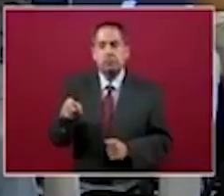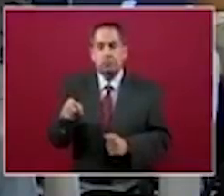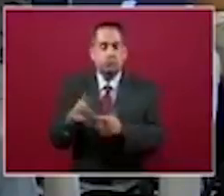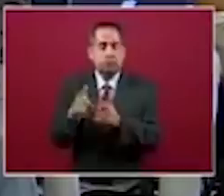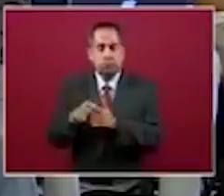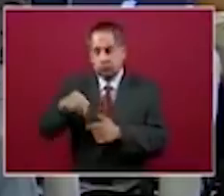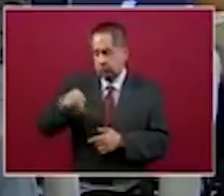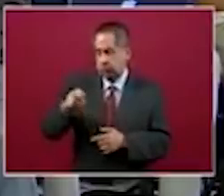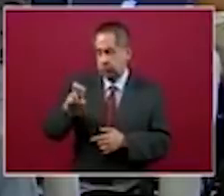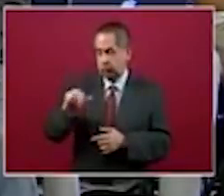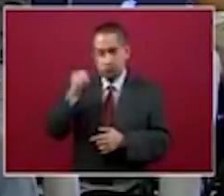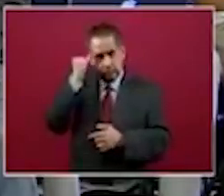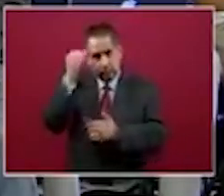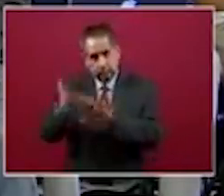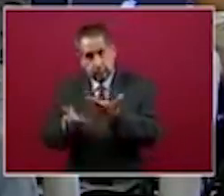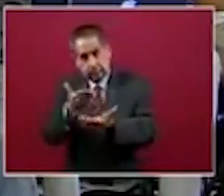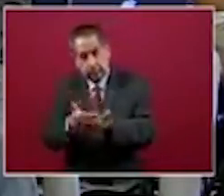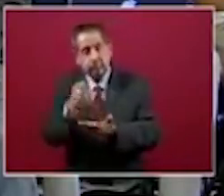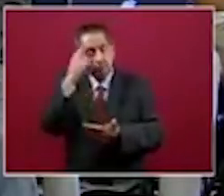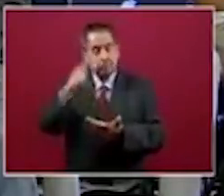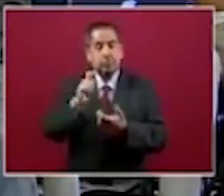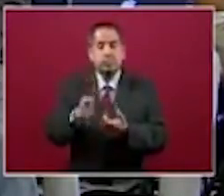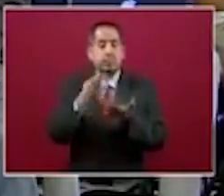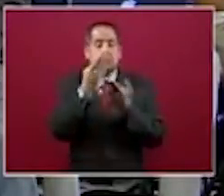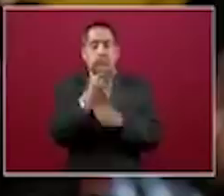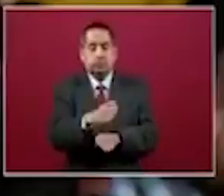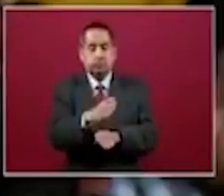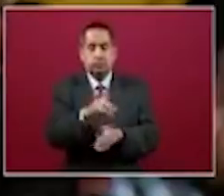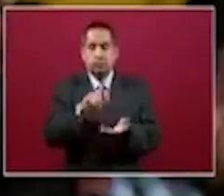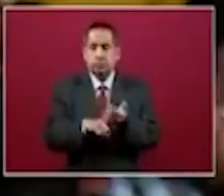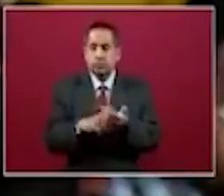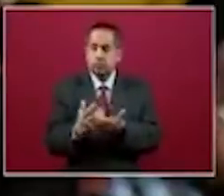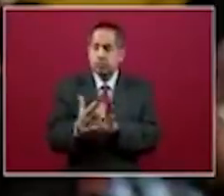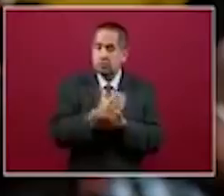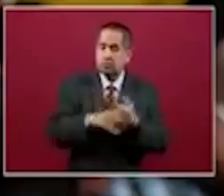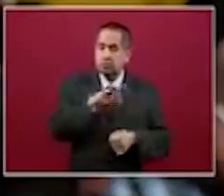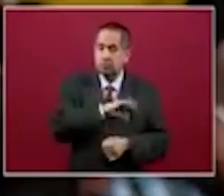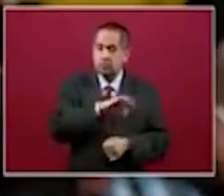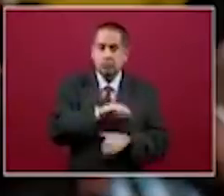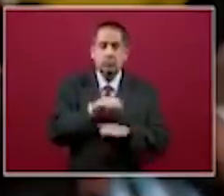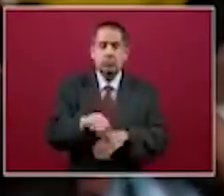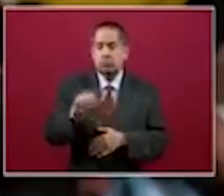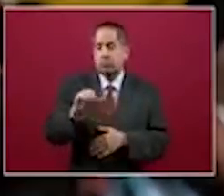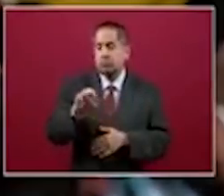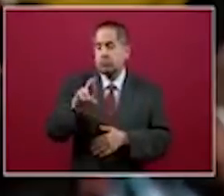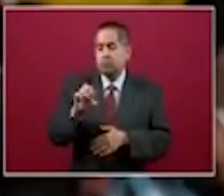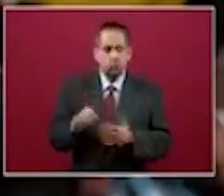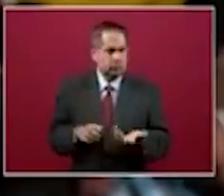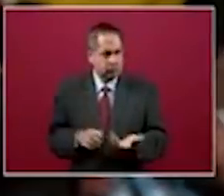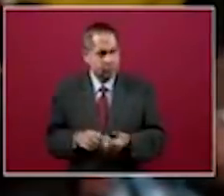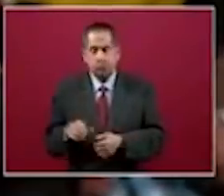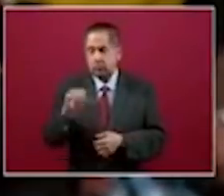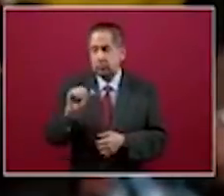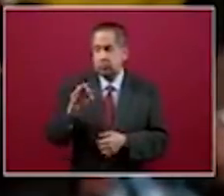Partido Morena va a presentar una iniciativa para que los bancos tengan mayores ingresos con respecto a lo de las Afores. Las